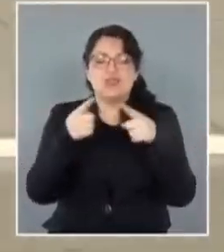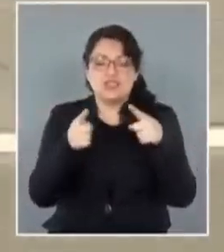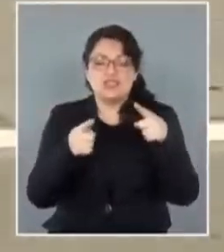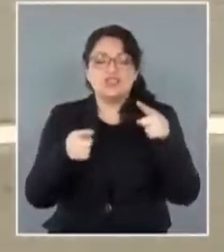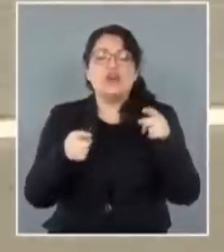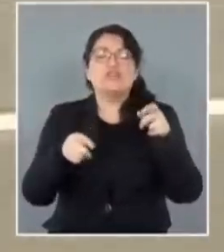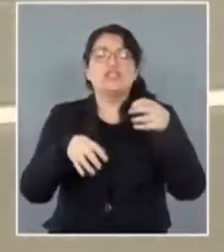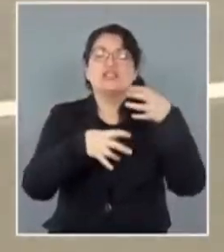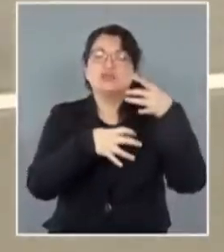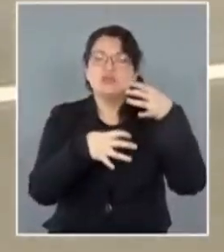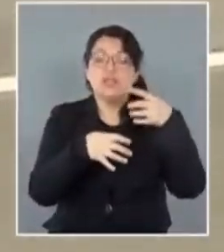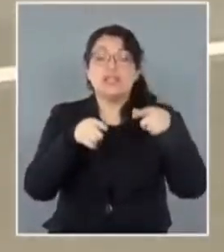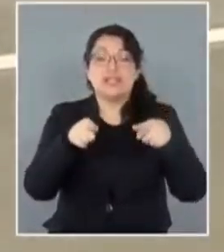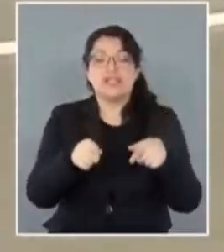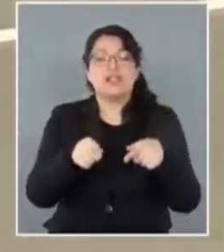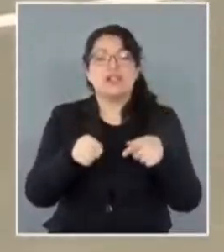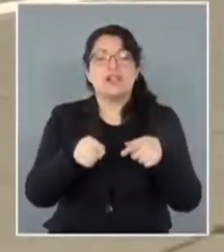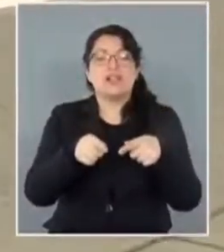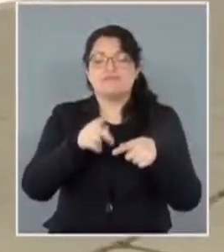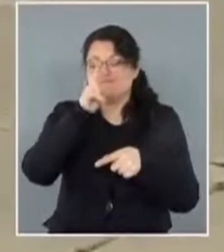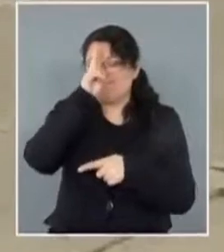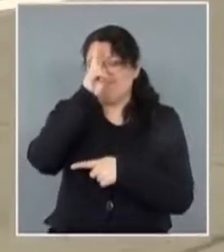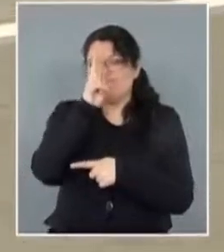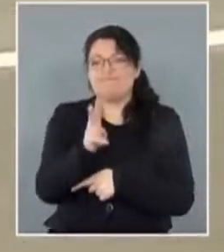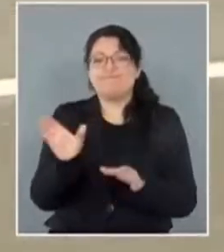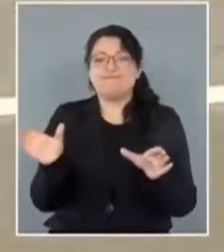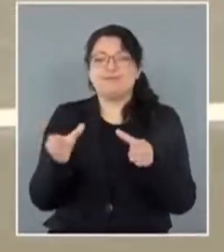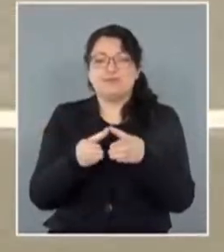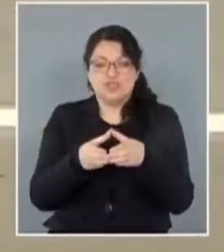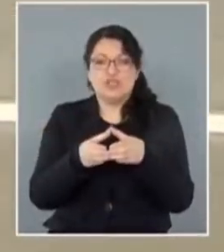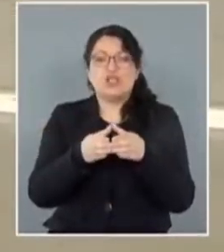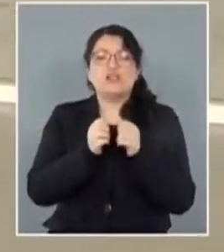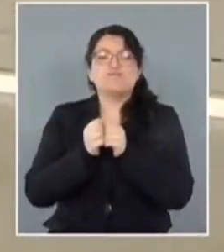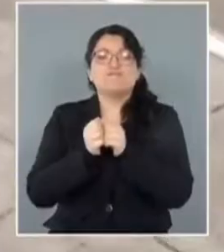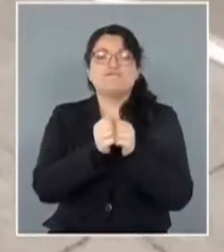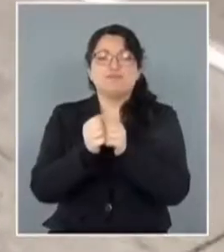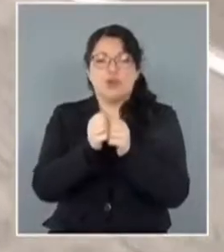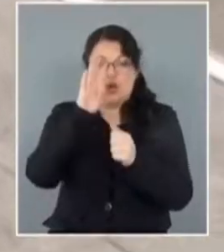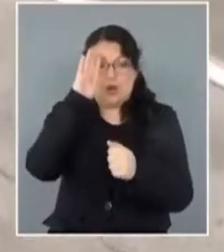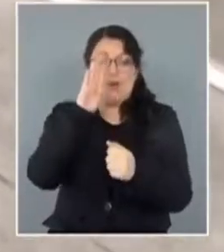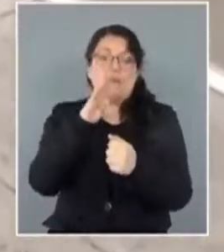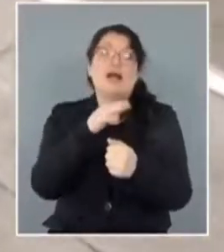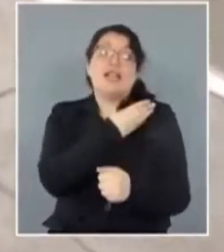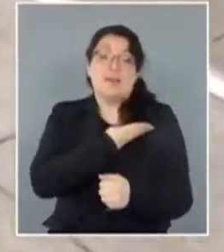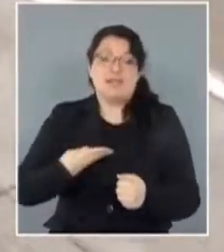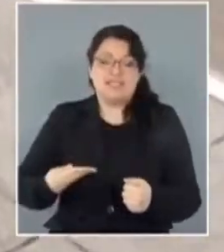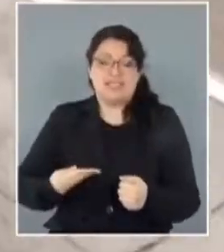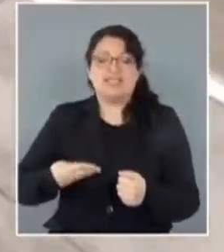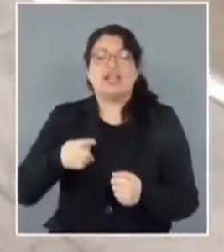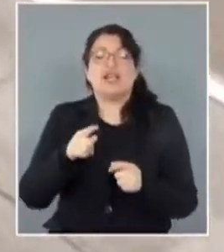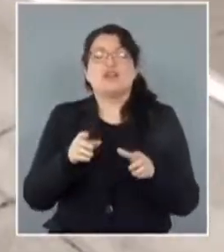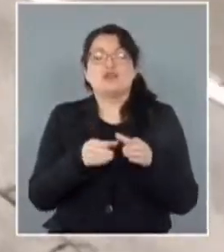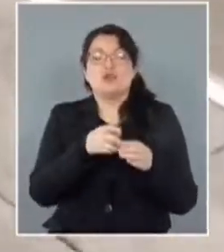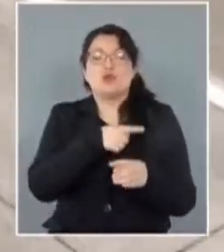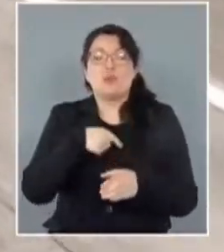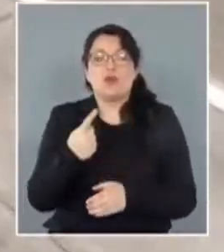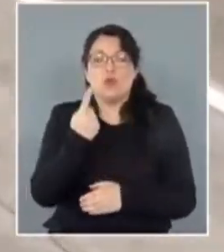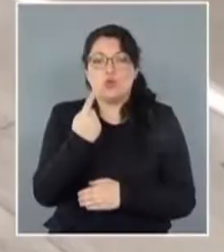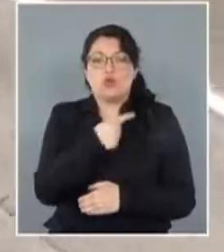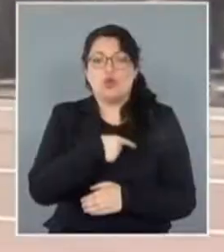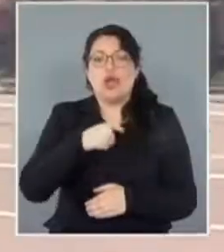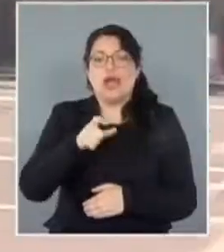instrumental montada del glorioso regimiento Escolta Presidencial número 1 Granaderos.